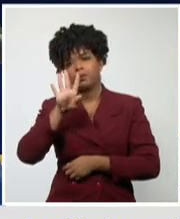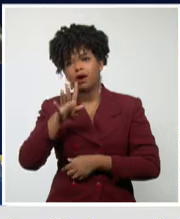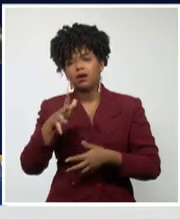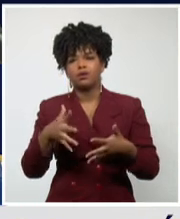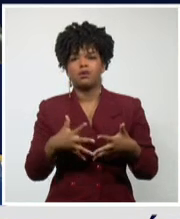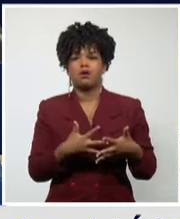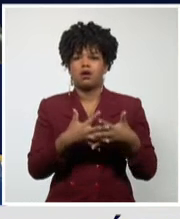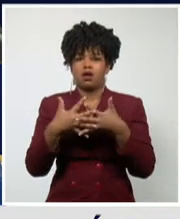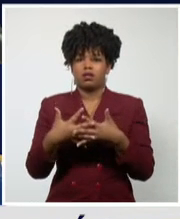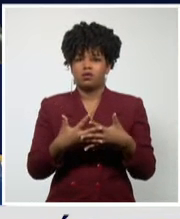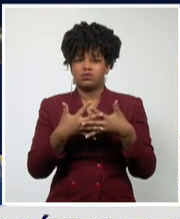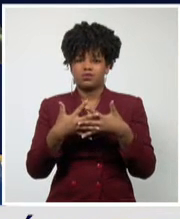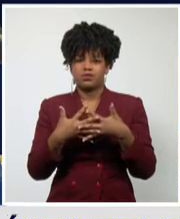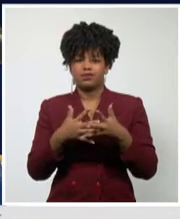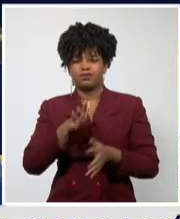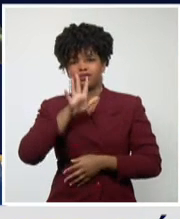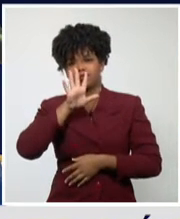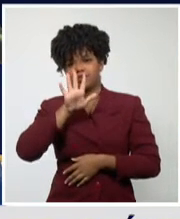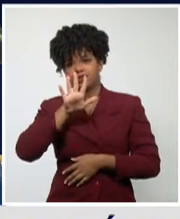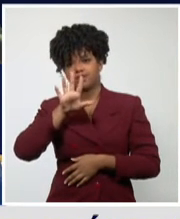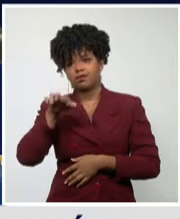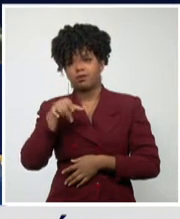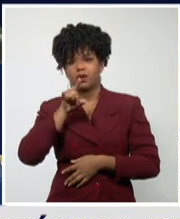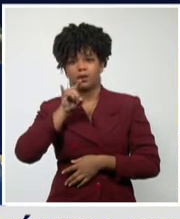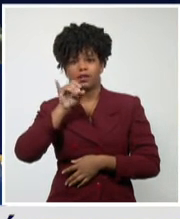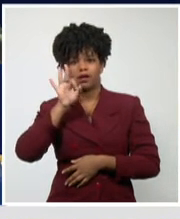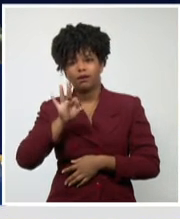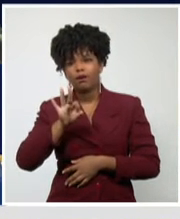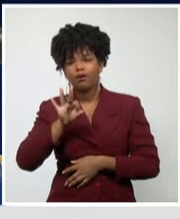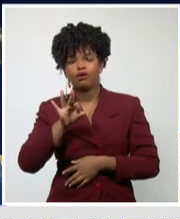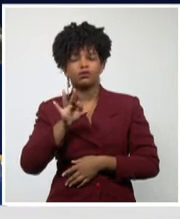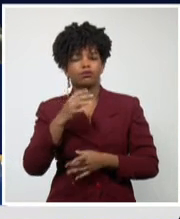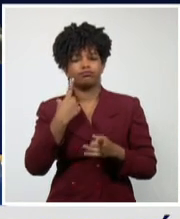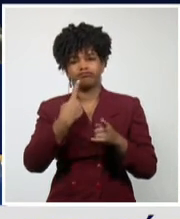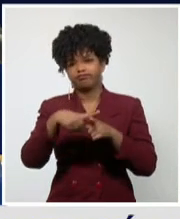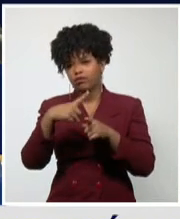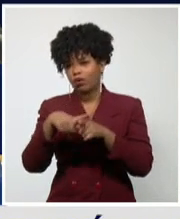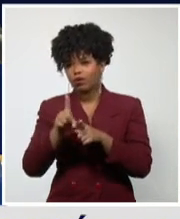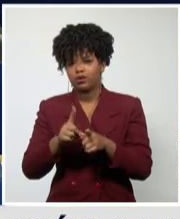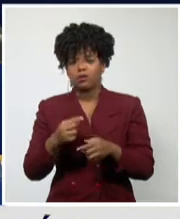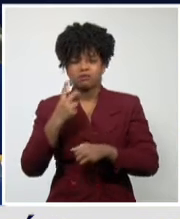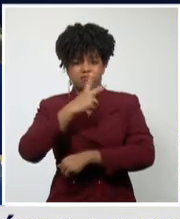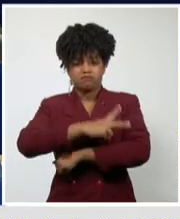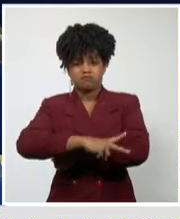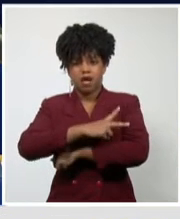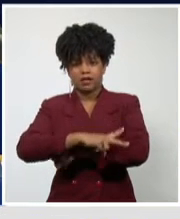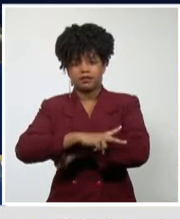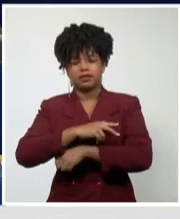con 5,98, Canadá con 7,08, en la